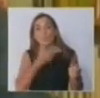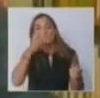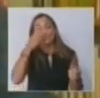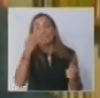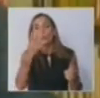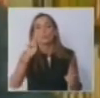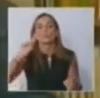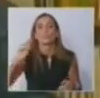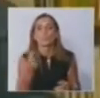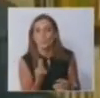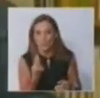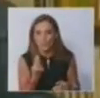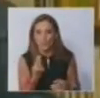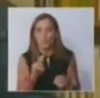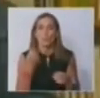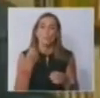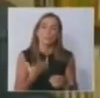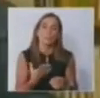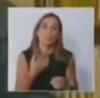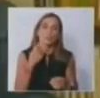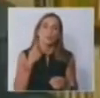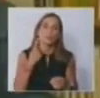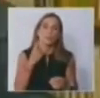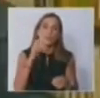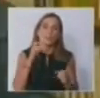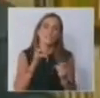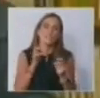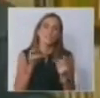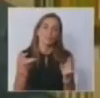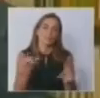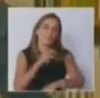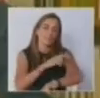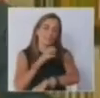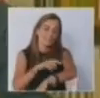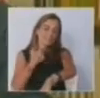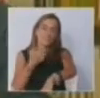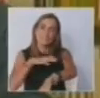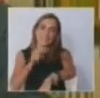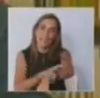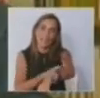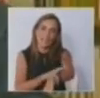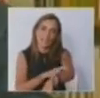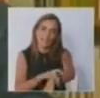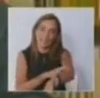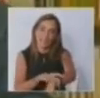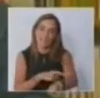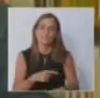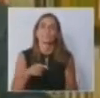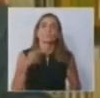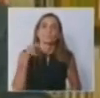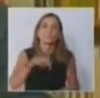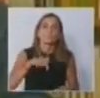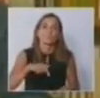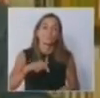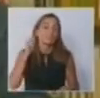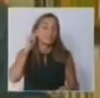a consecuencia de una enfermedad en la sangre. Él nacía un 26 de agosto de 1914. Claro, estamos en el